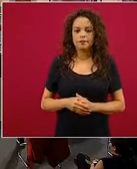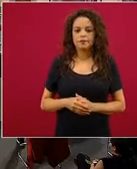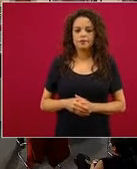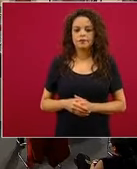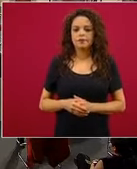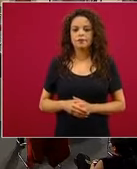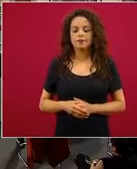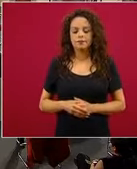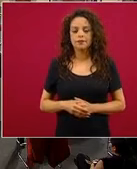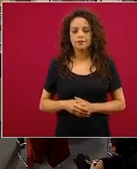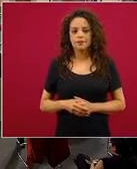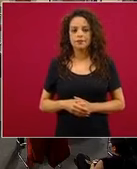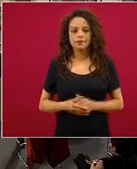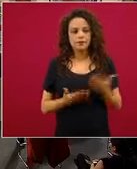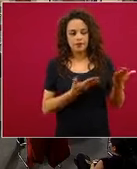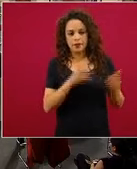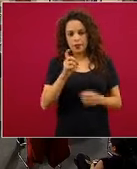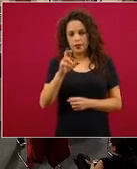favor.